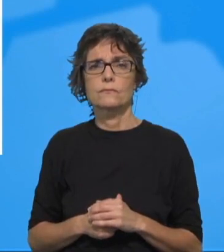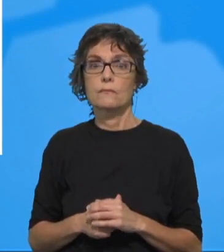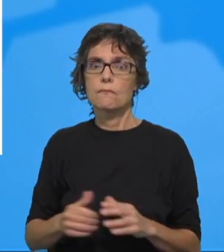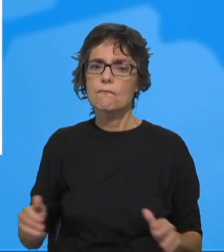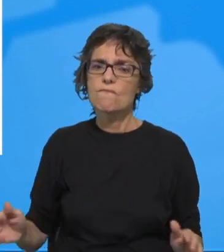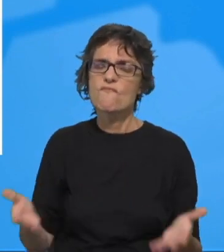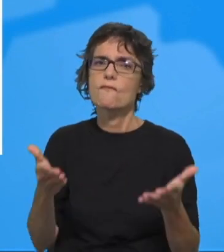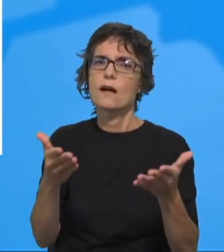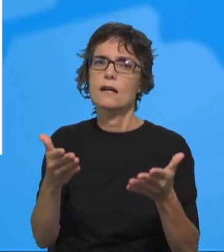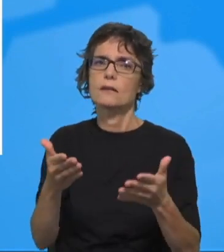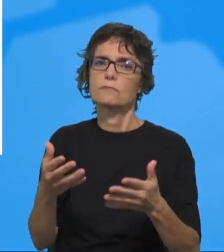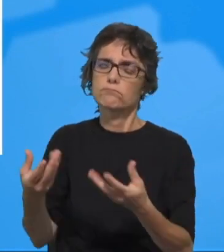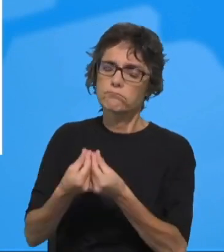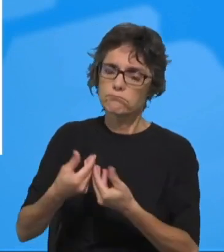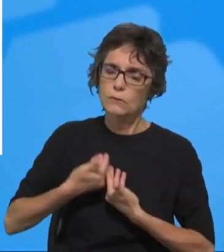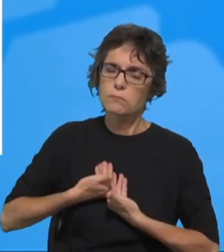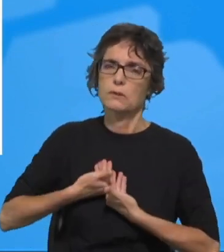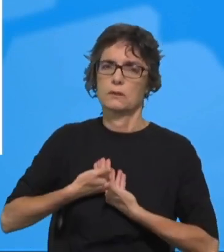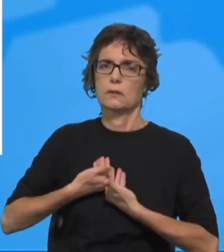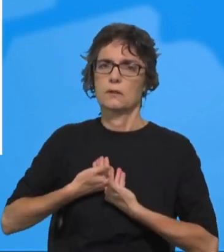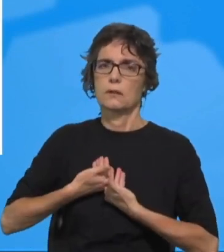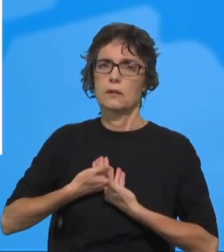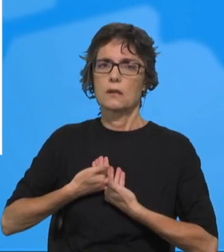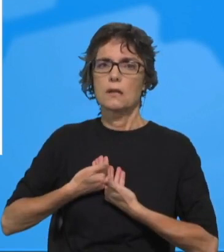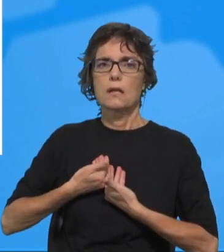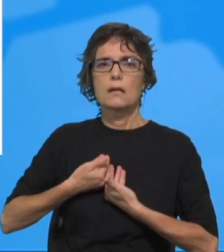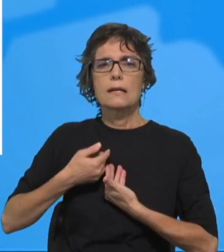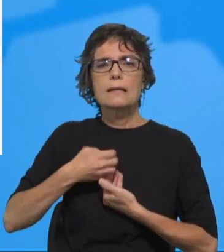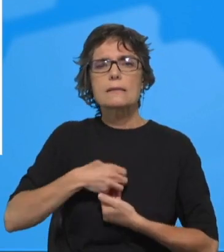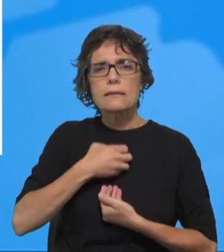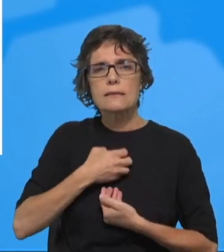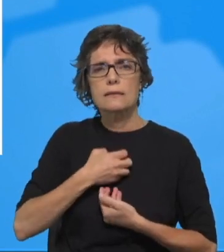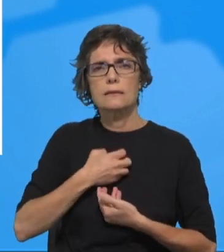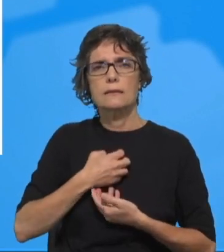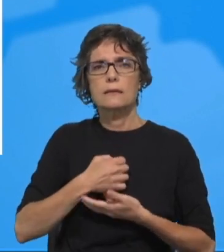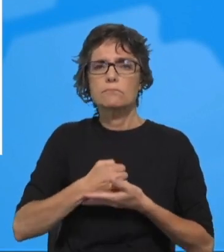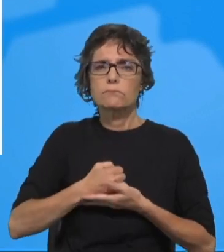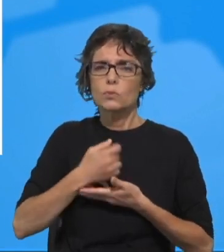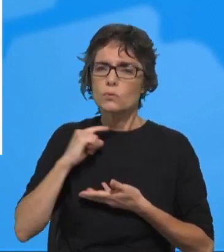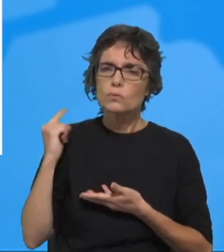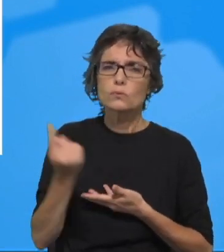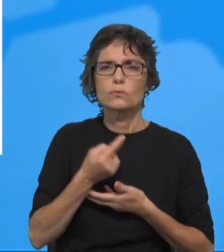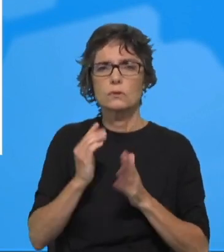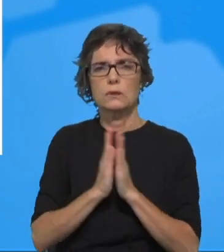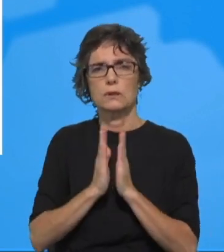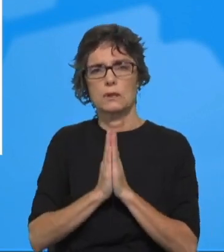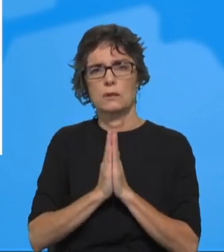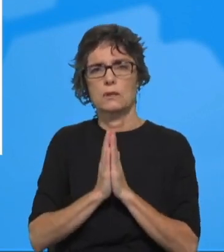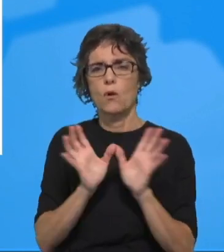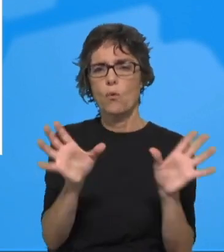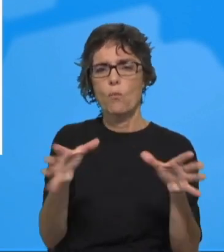Anímense a hacerlo conmigo para que experimenten el apoyo de todas las iglesias y